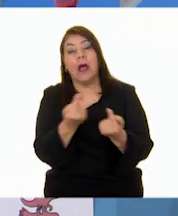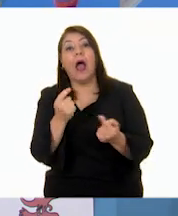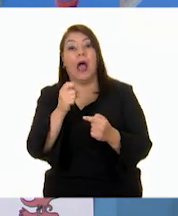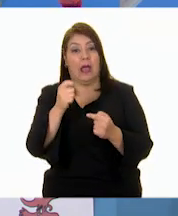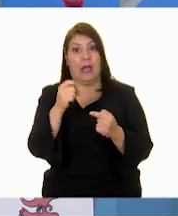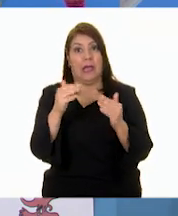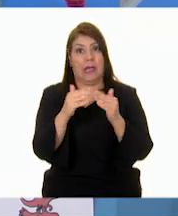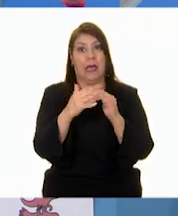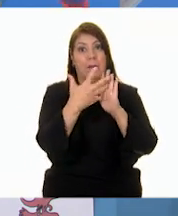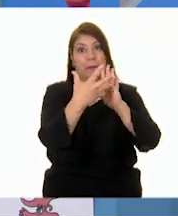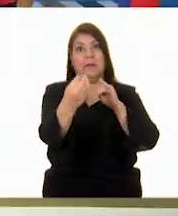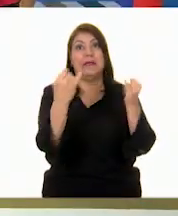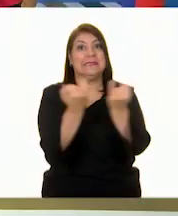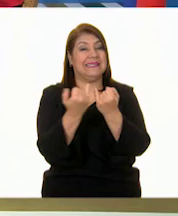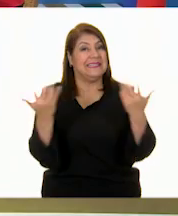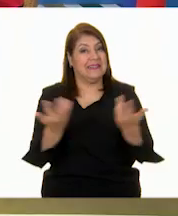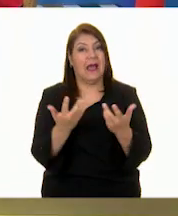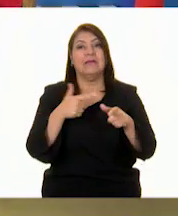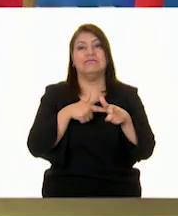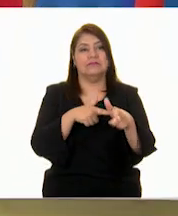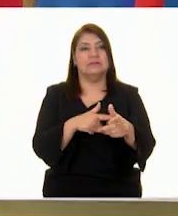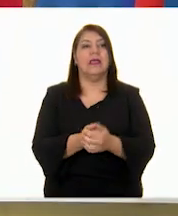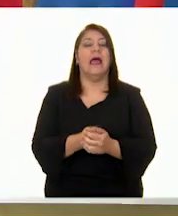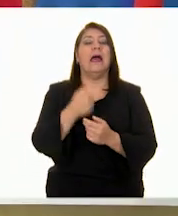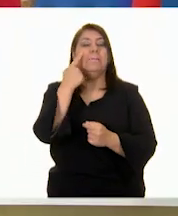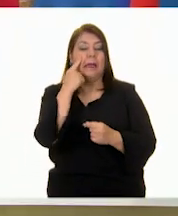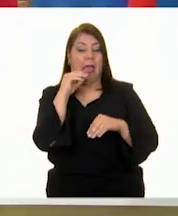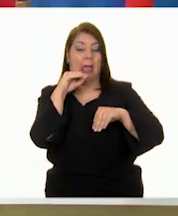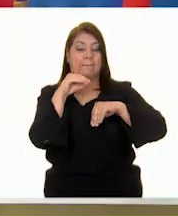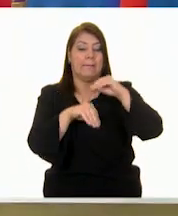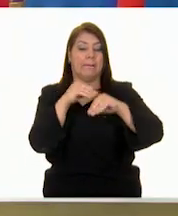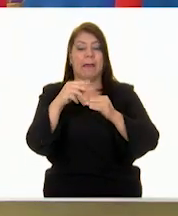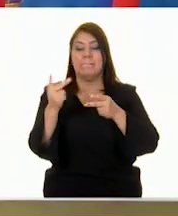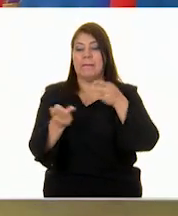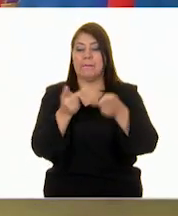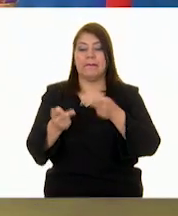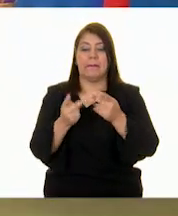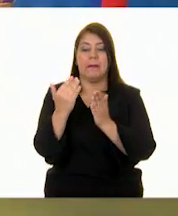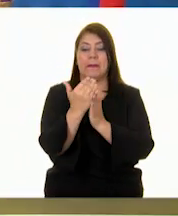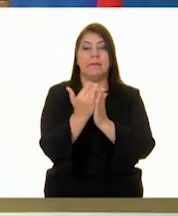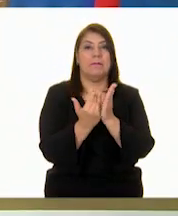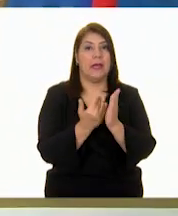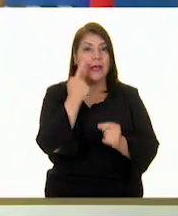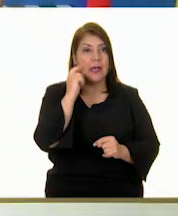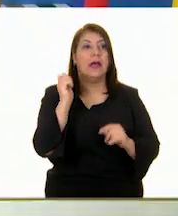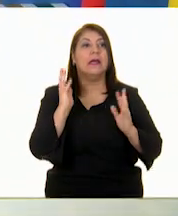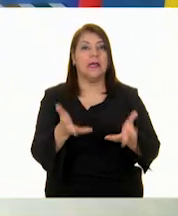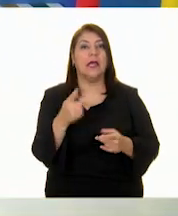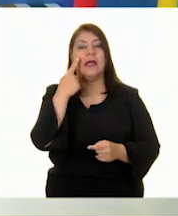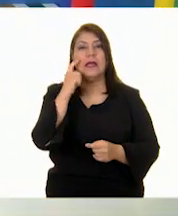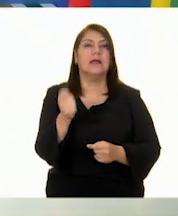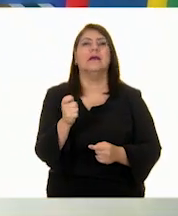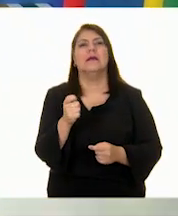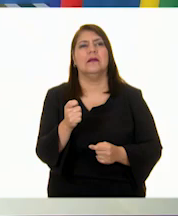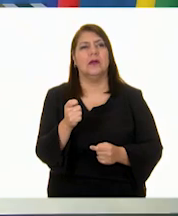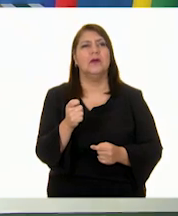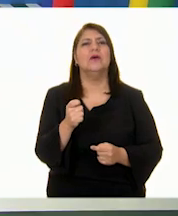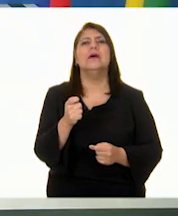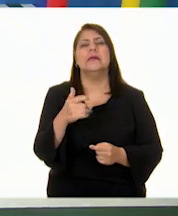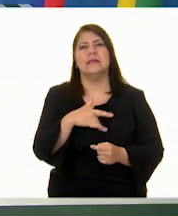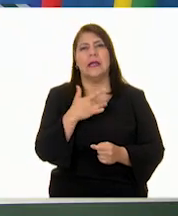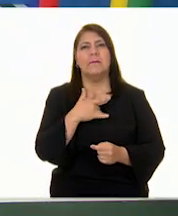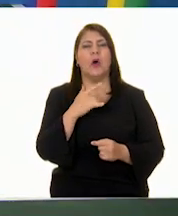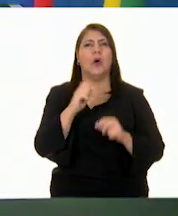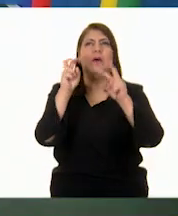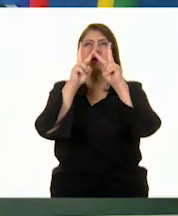favor. Ay, bueno, ya para armar el cuestionario, empezamos con el título. Y conversamos sobre